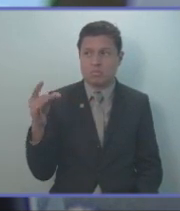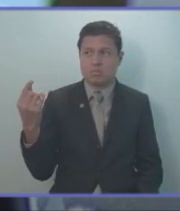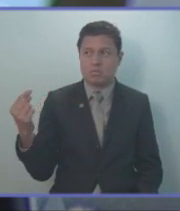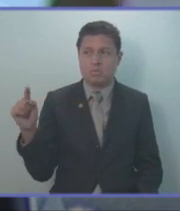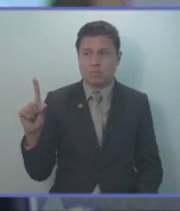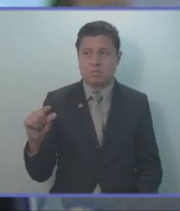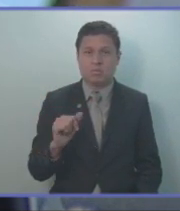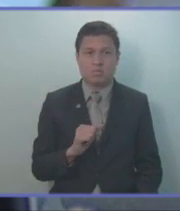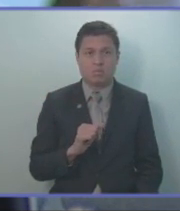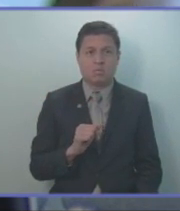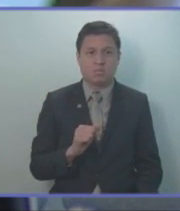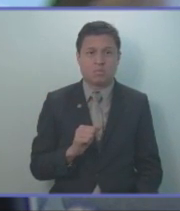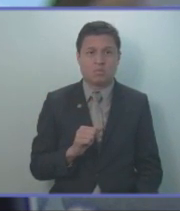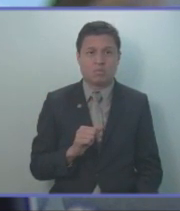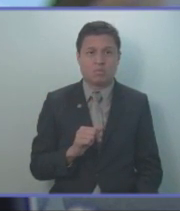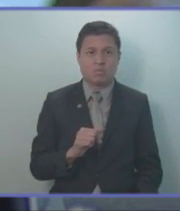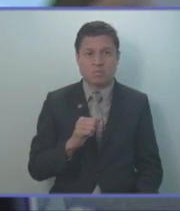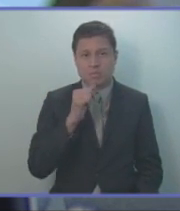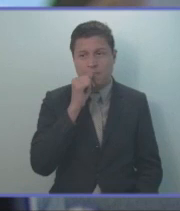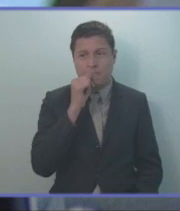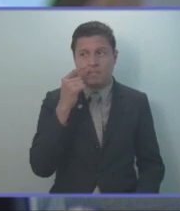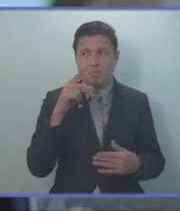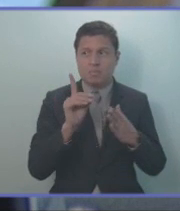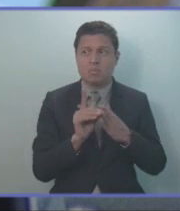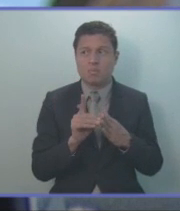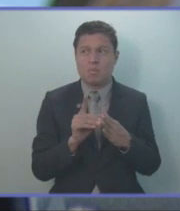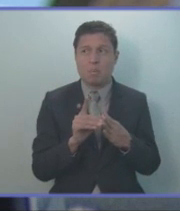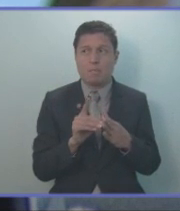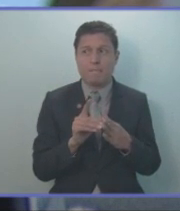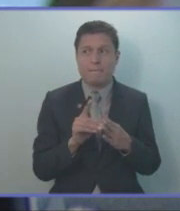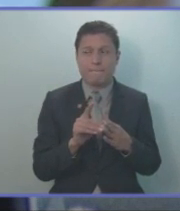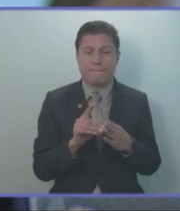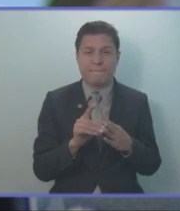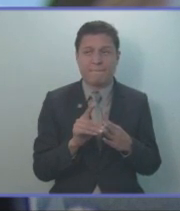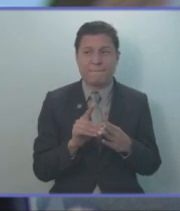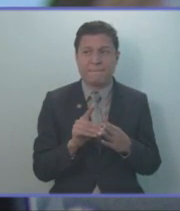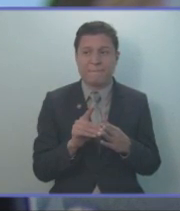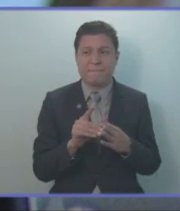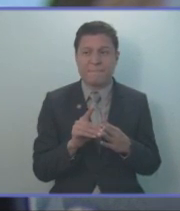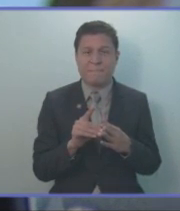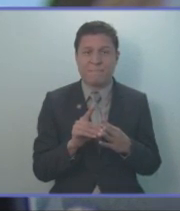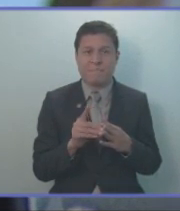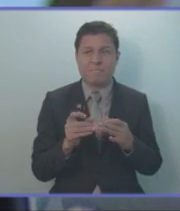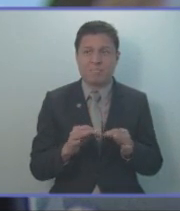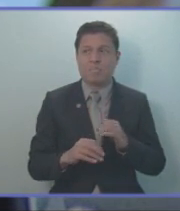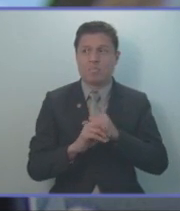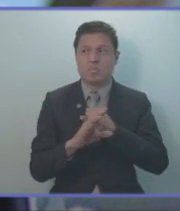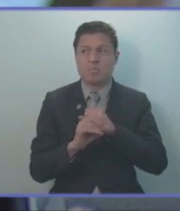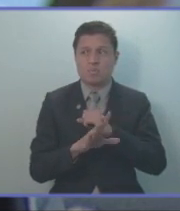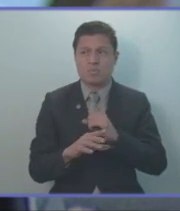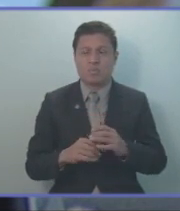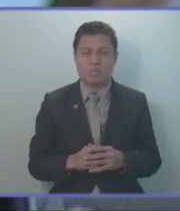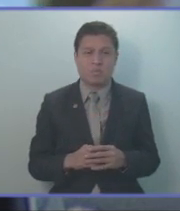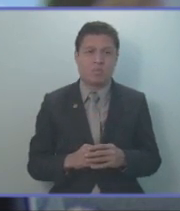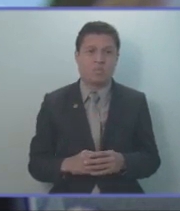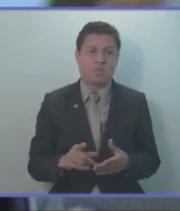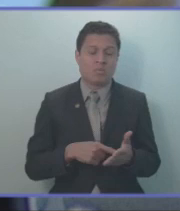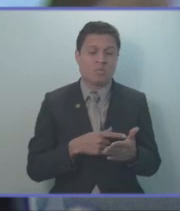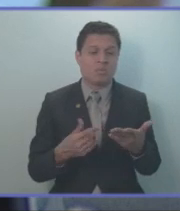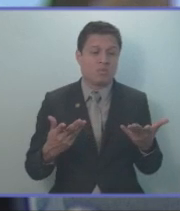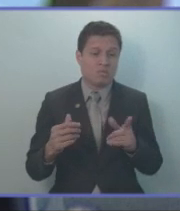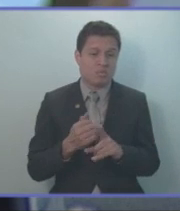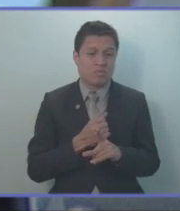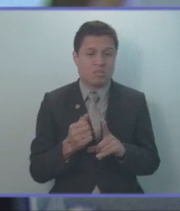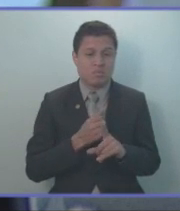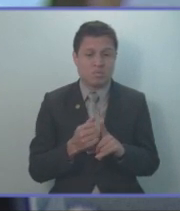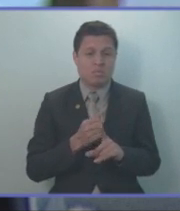20-5-2018-1, solicitud de diputados del Grupo Parlamentario de Arena en el sentido se emita pronunciamiento público condenando las acciones violentas